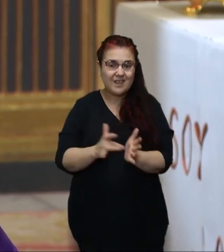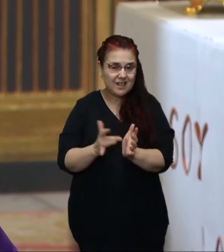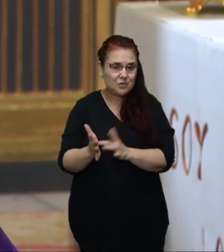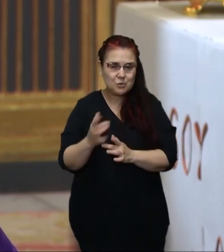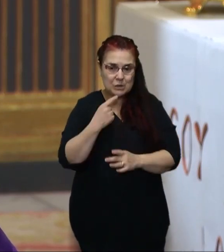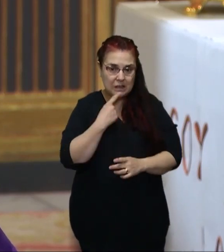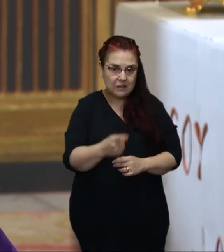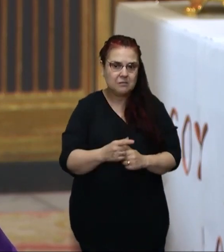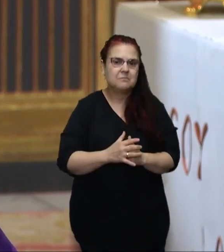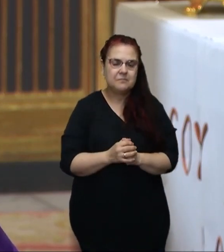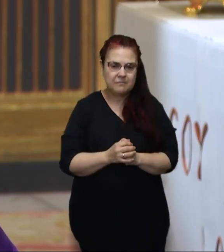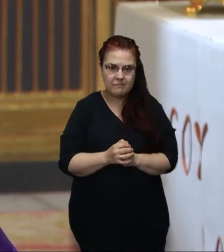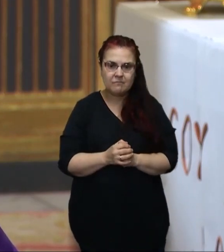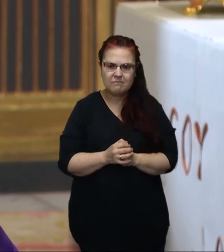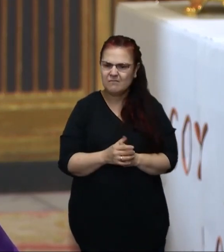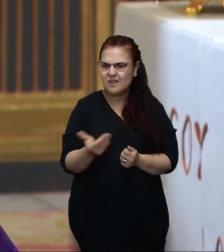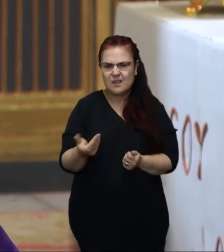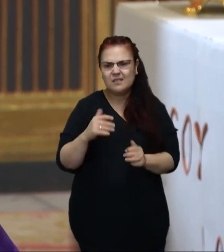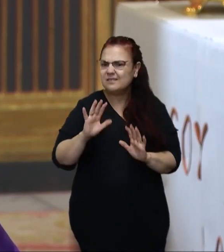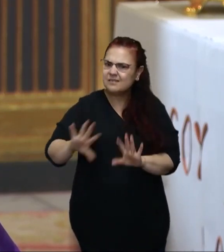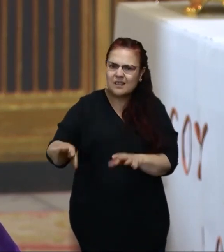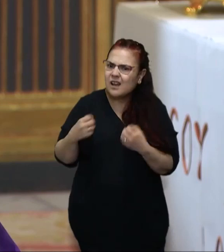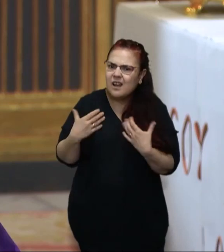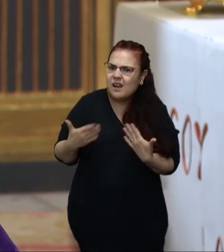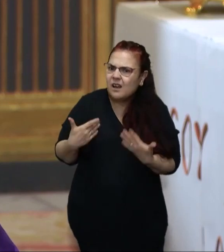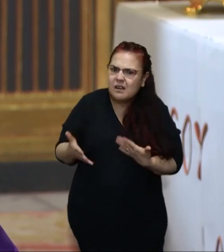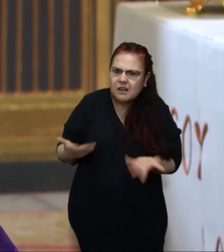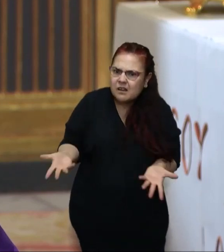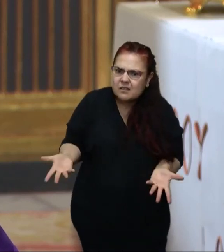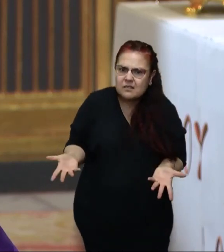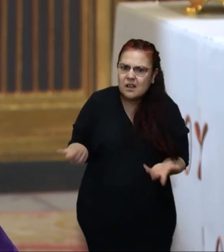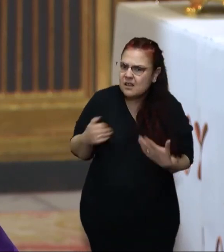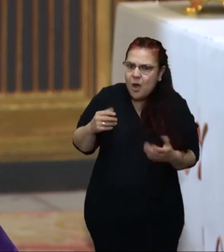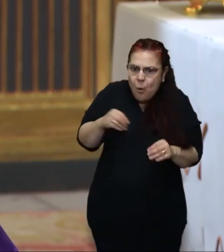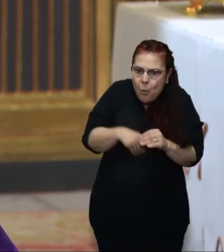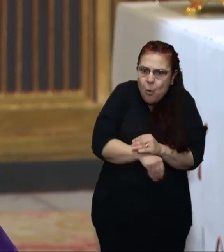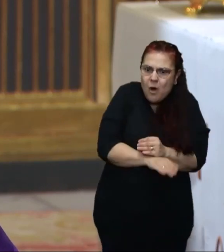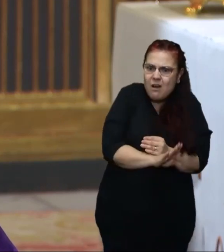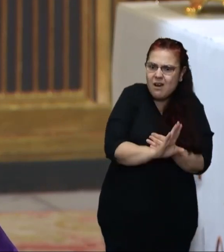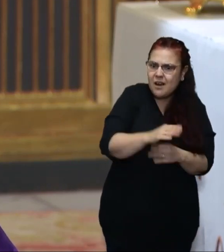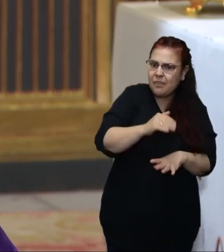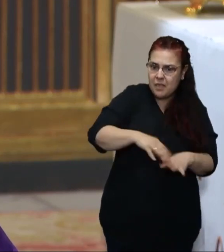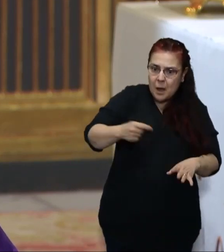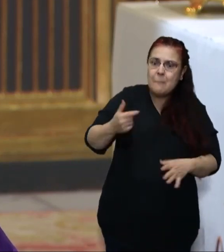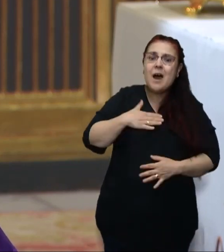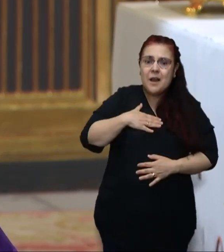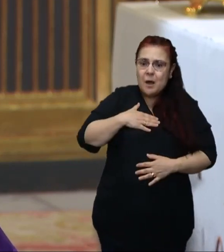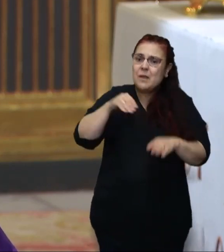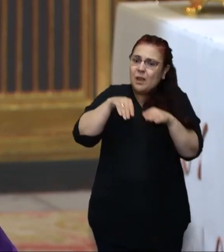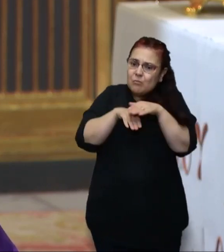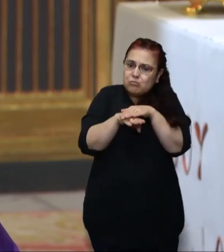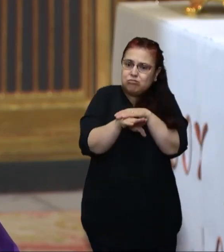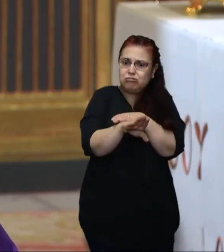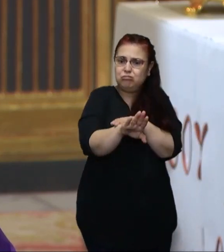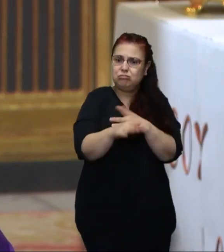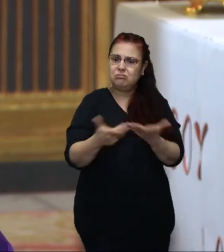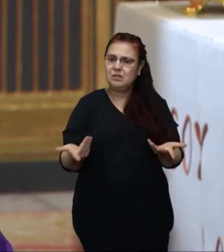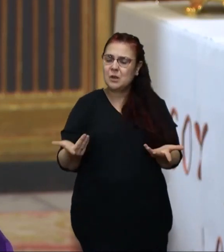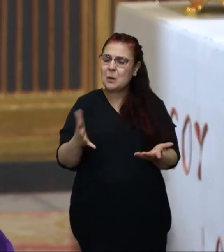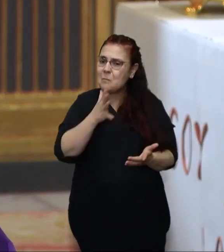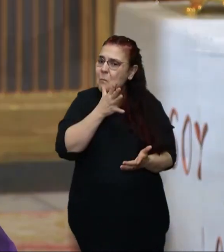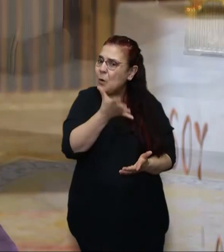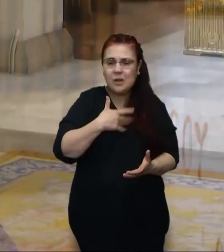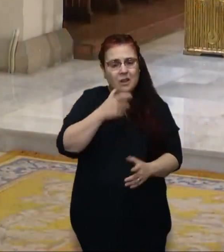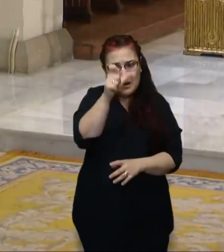Jesús dijo: «Déjala, lo tenía guardado para el día de mi sepultura, porque a